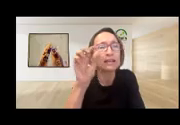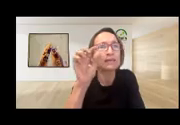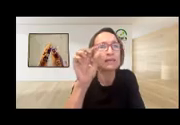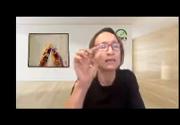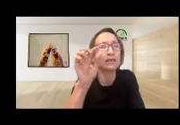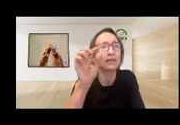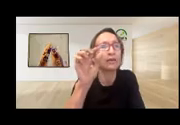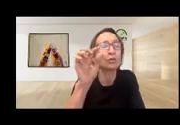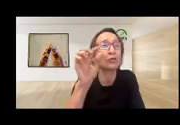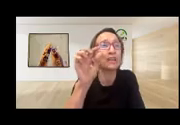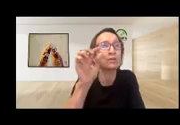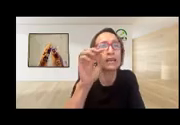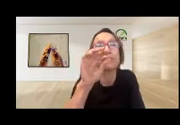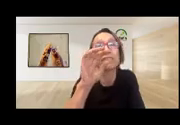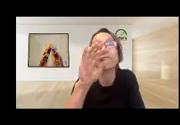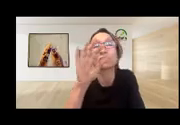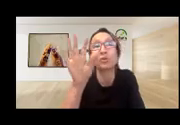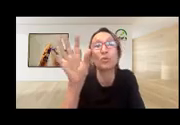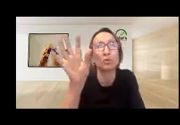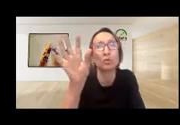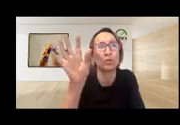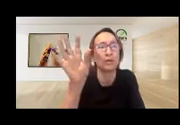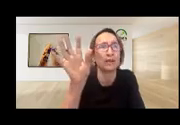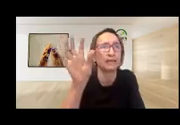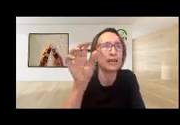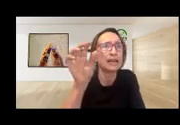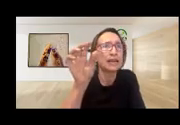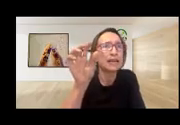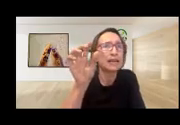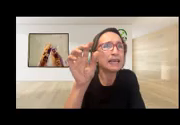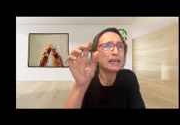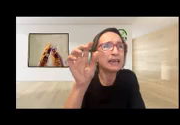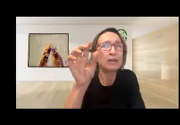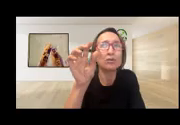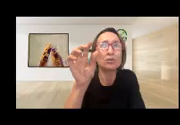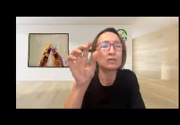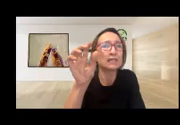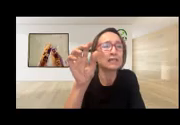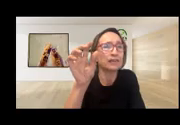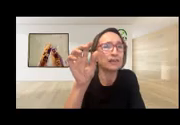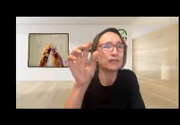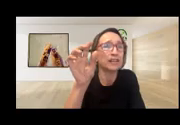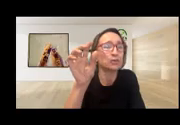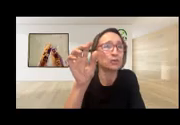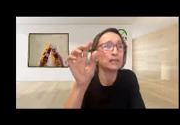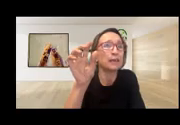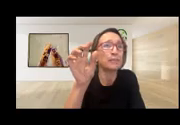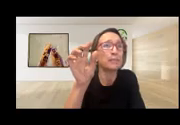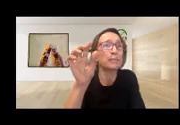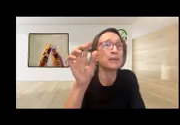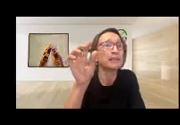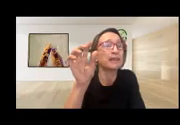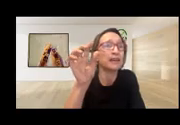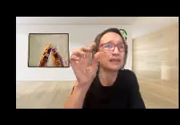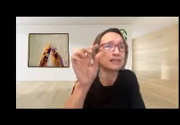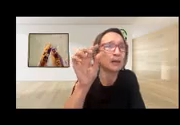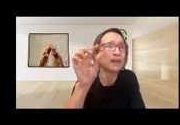dónde están los restos en relación con lo demás. Y los restos